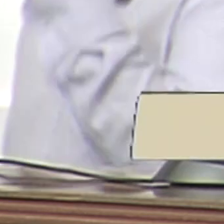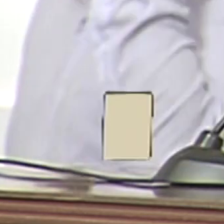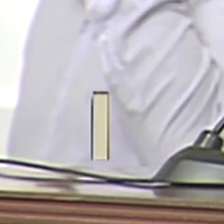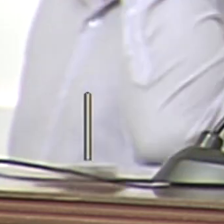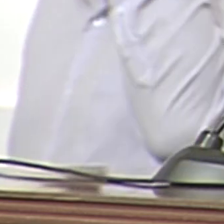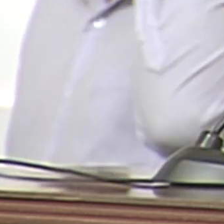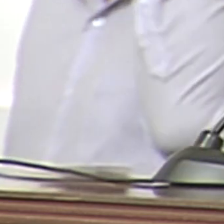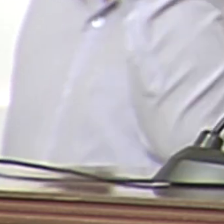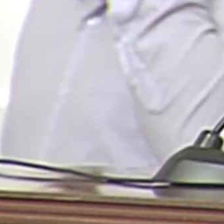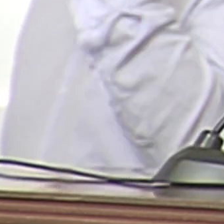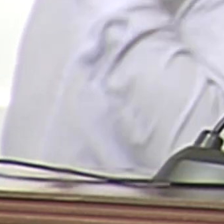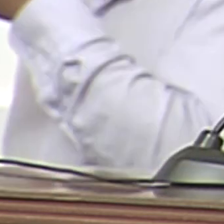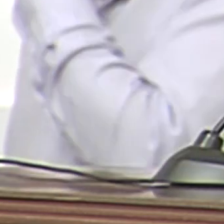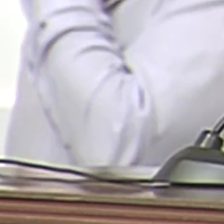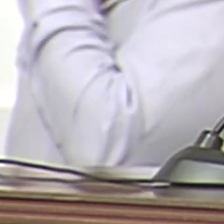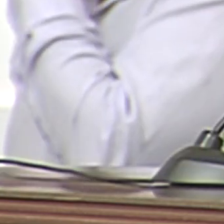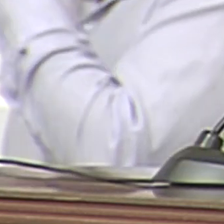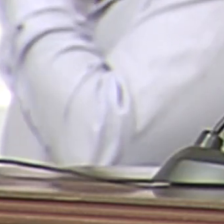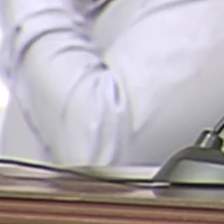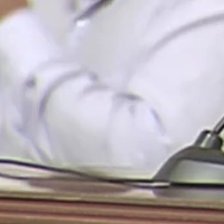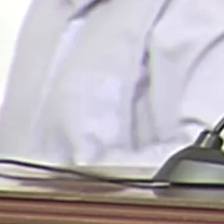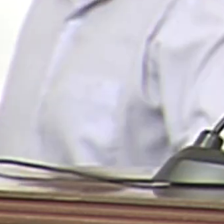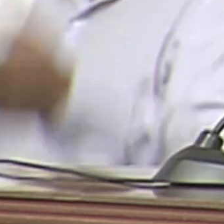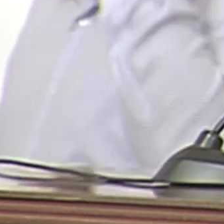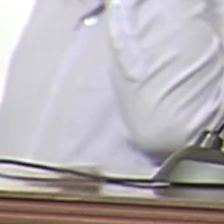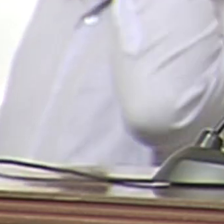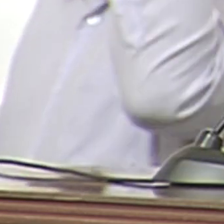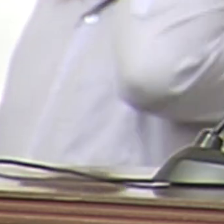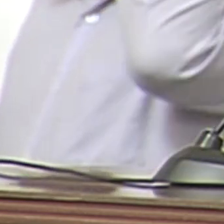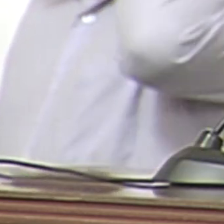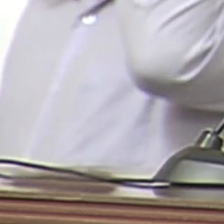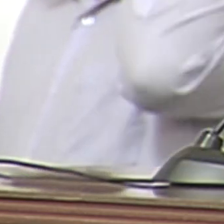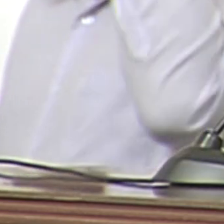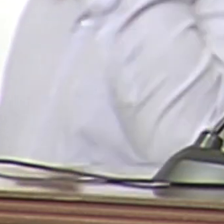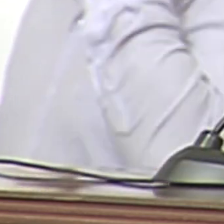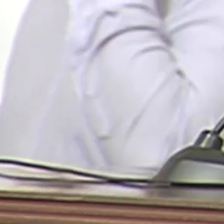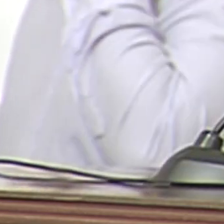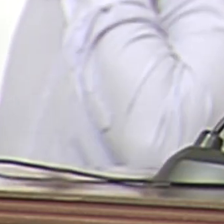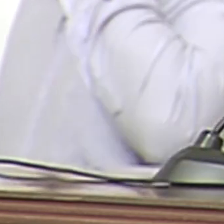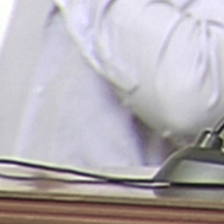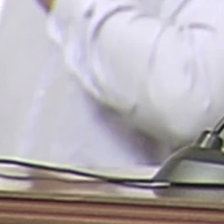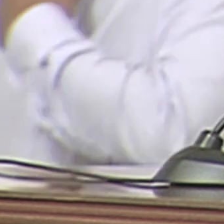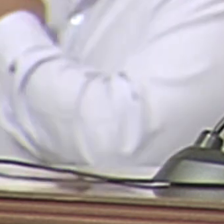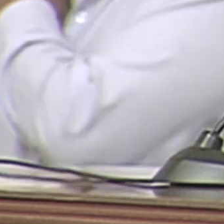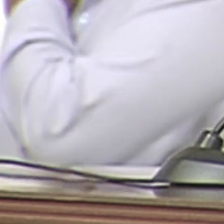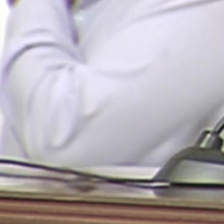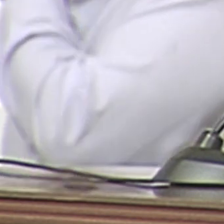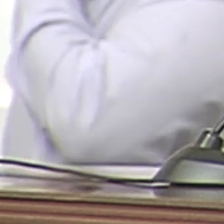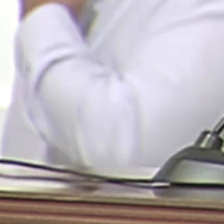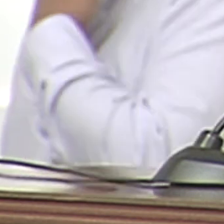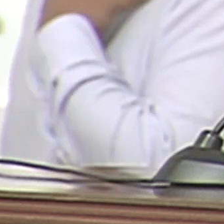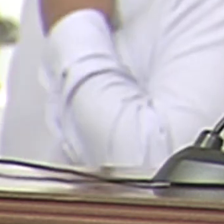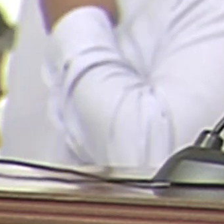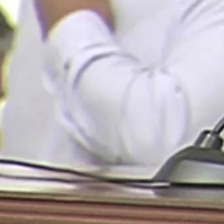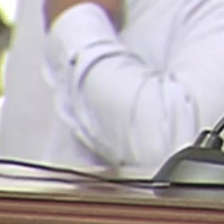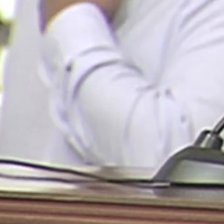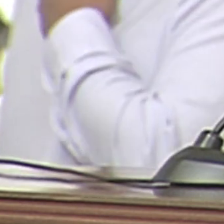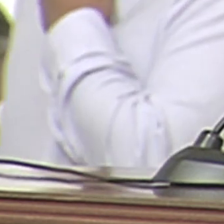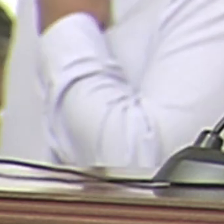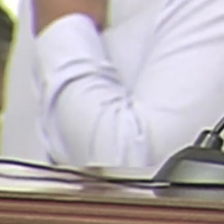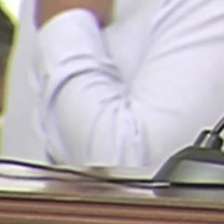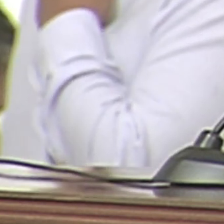Ciudad. 4, Grupo Parlamentario del Partido del Trabajo. 5, Grupo Parlamentario del Partido de la Revolución